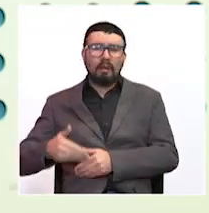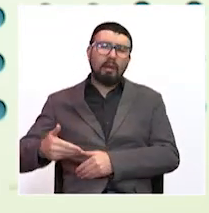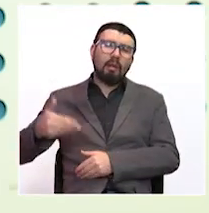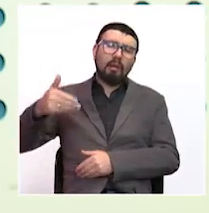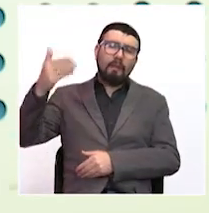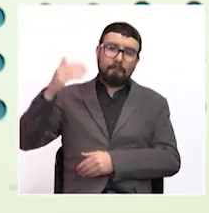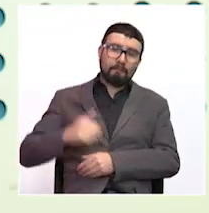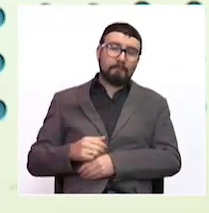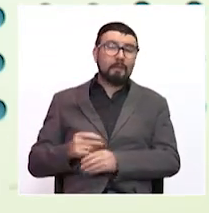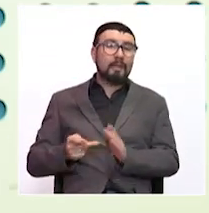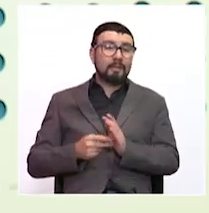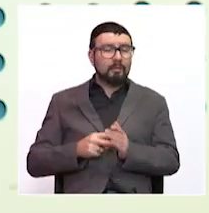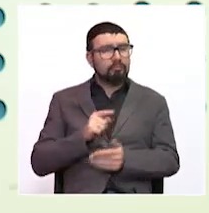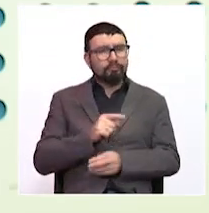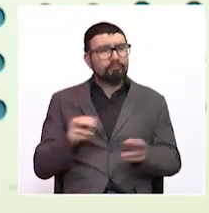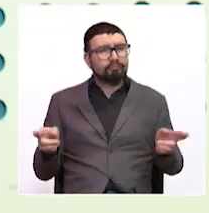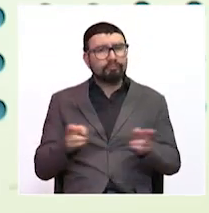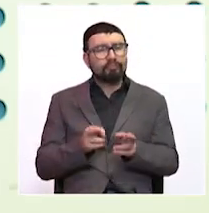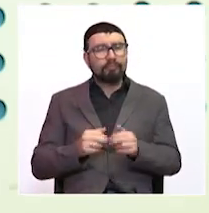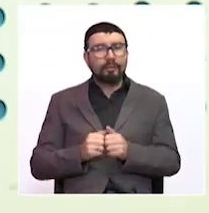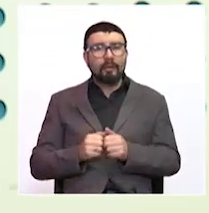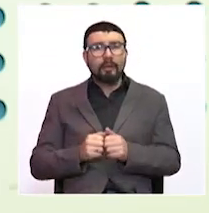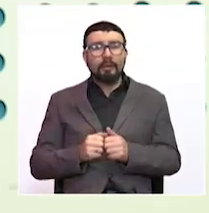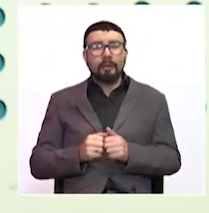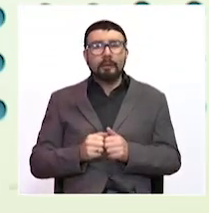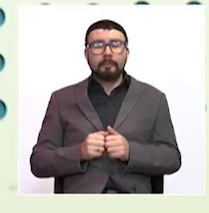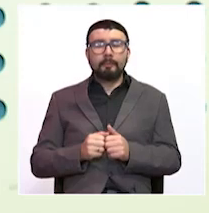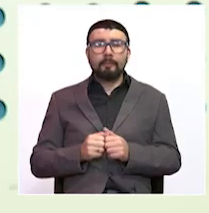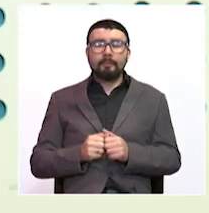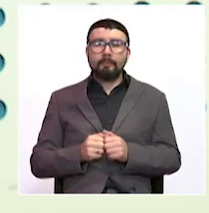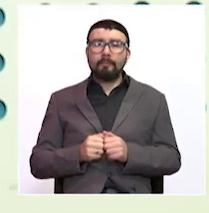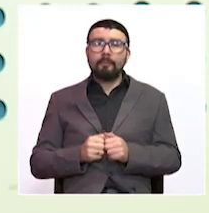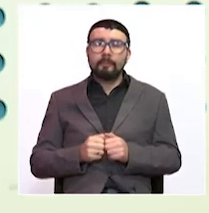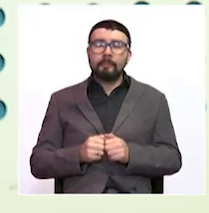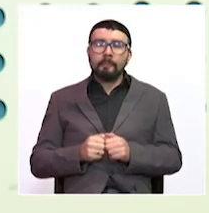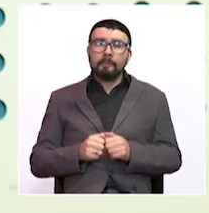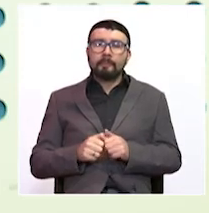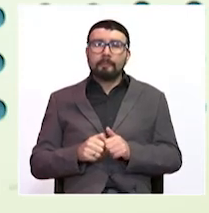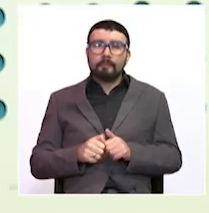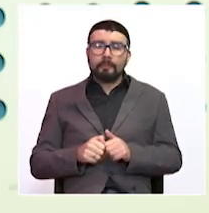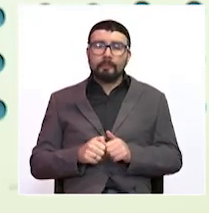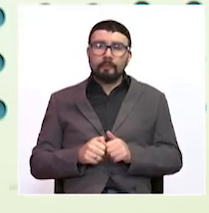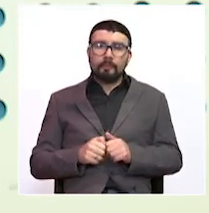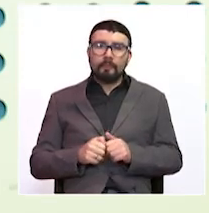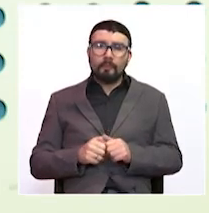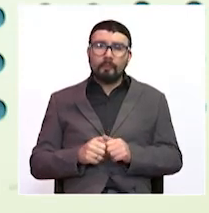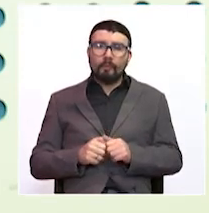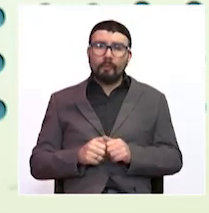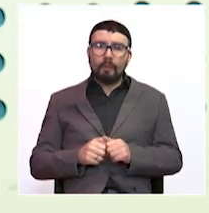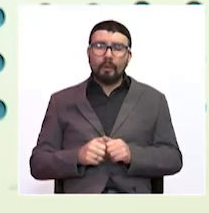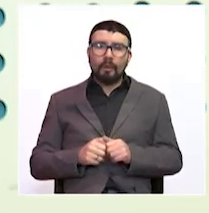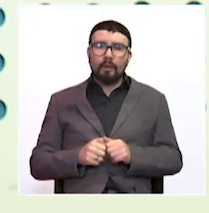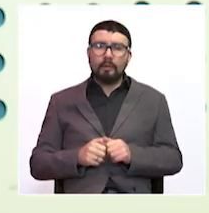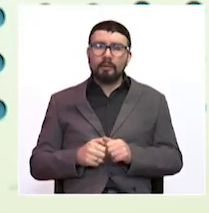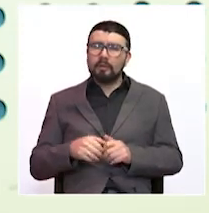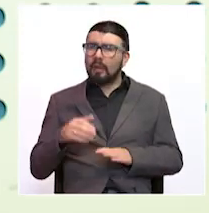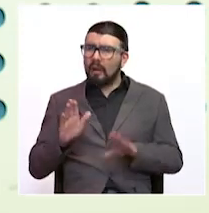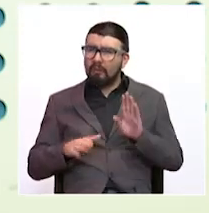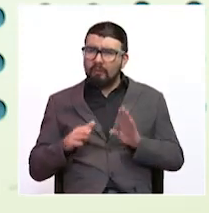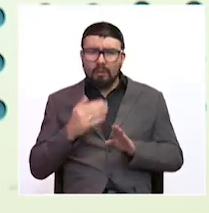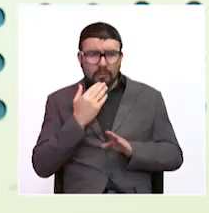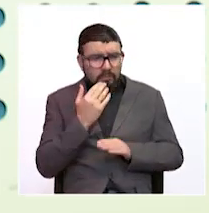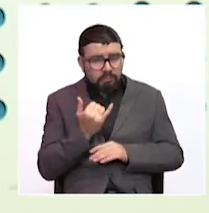allí sacamos en conclusión lo siguiente suelen ser no los momentos más gratificantes